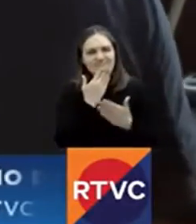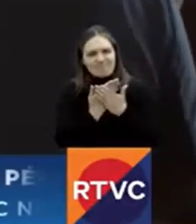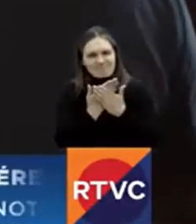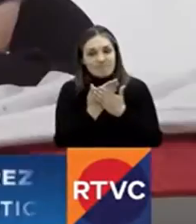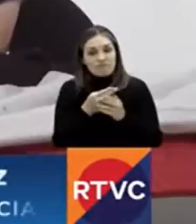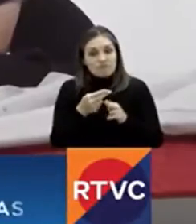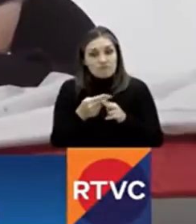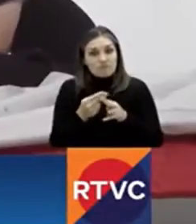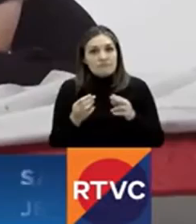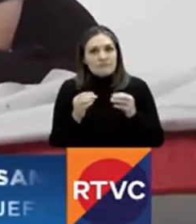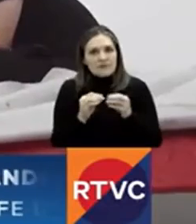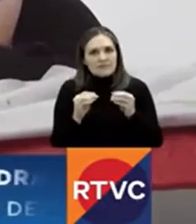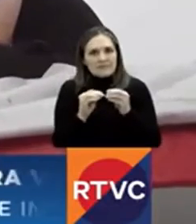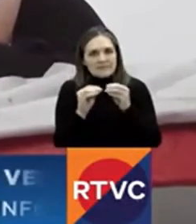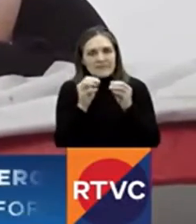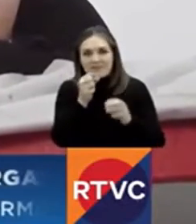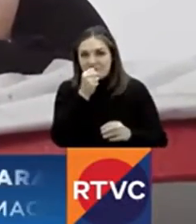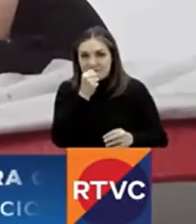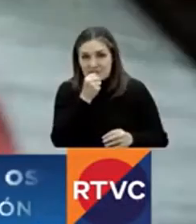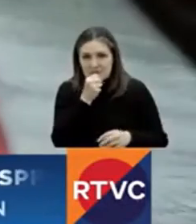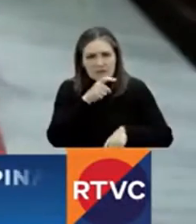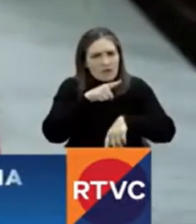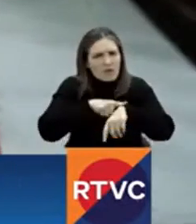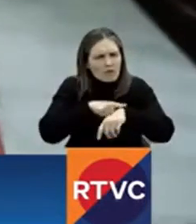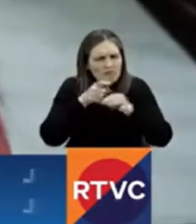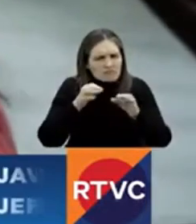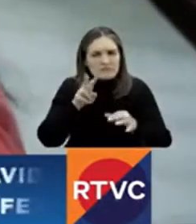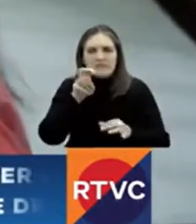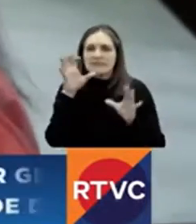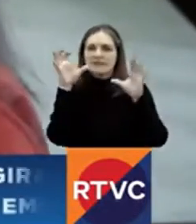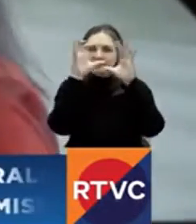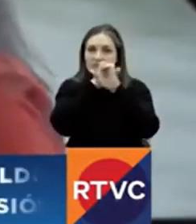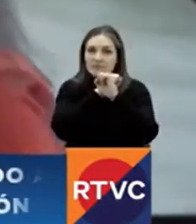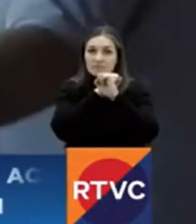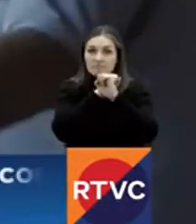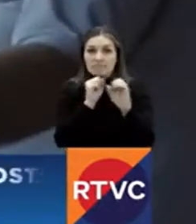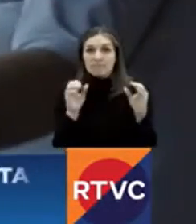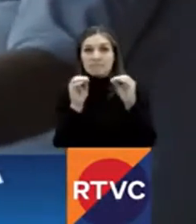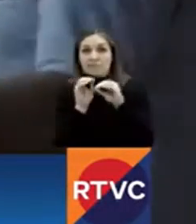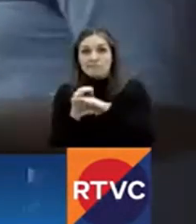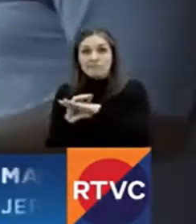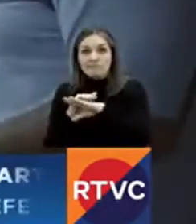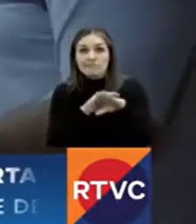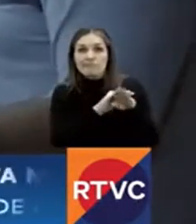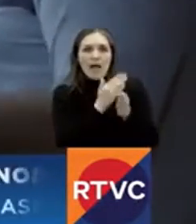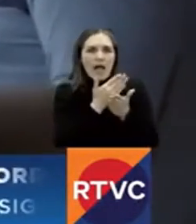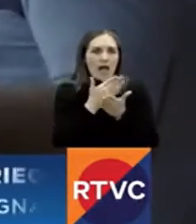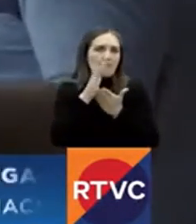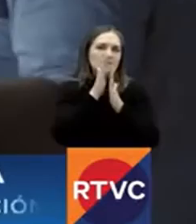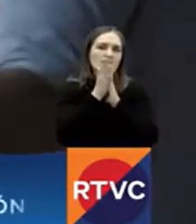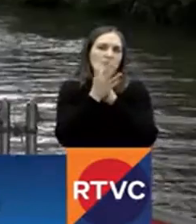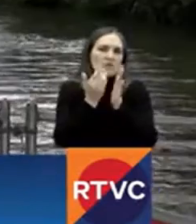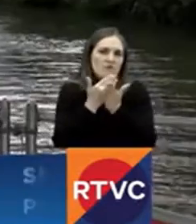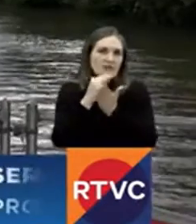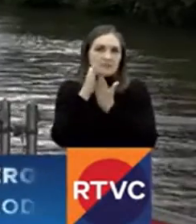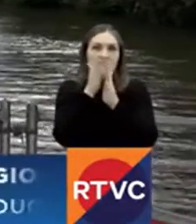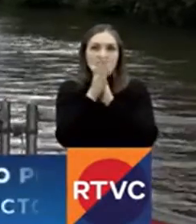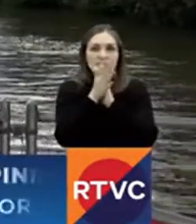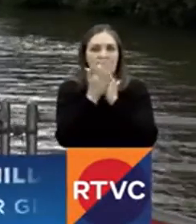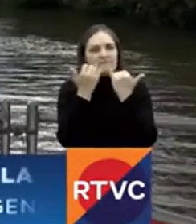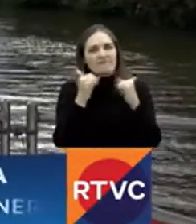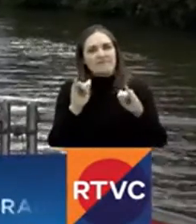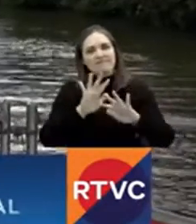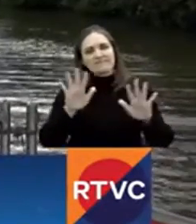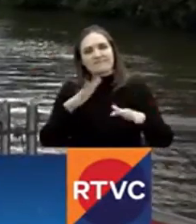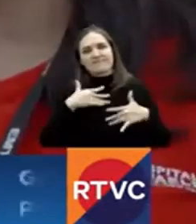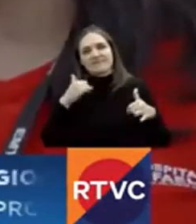el desarrollo de estas y más noticias en nuestra emisión de las 7 de la noche. Y por supuesto, en los avances informativos. Con esto despedimos. Feliz